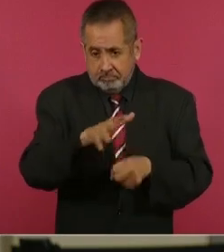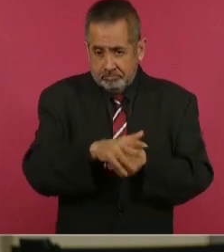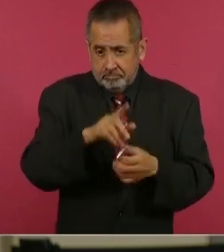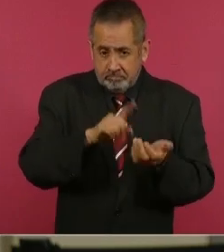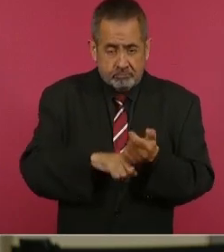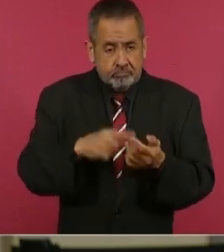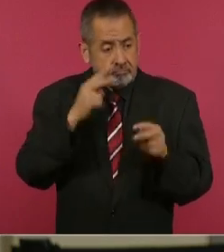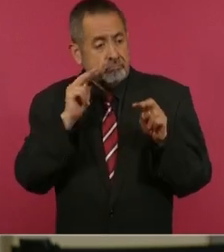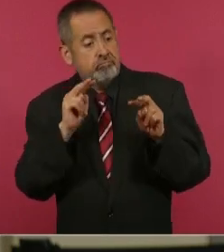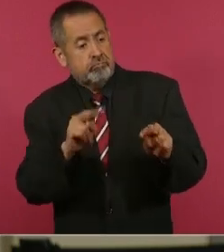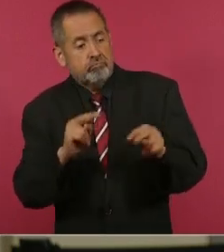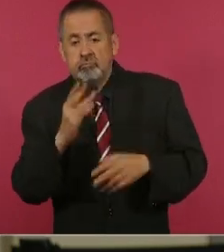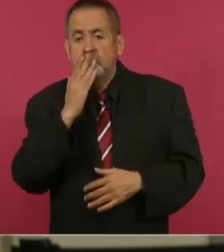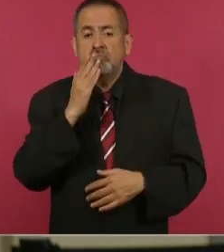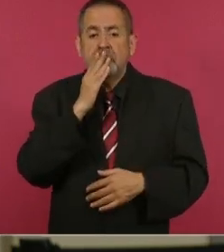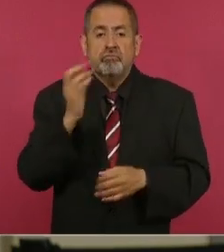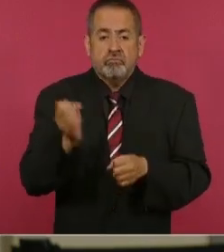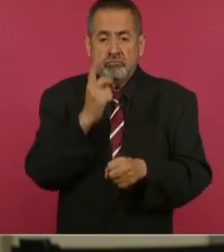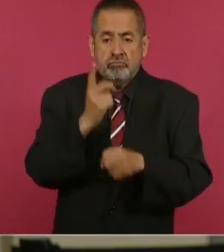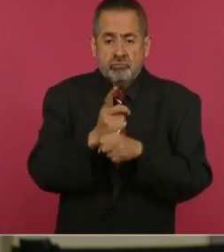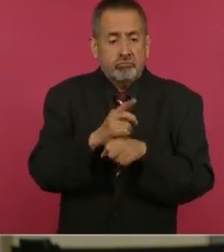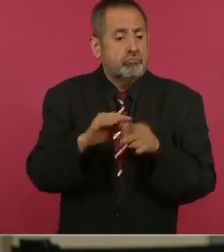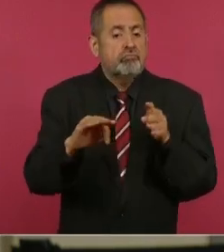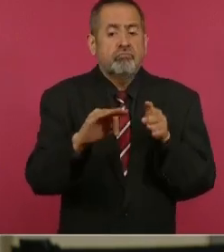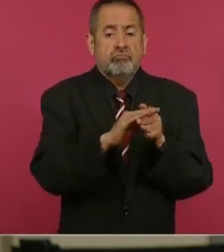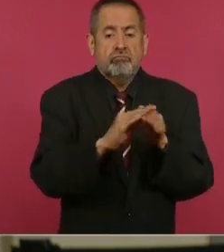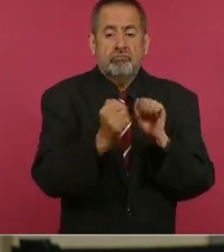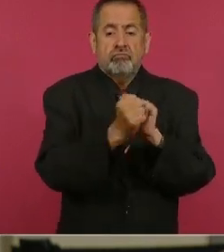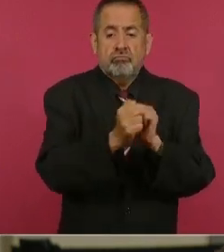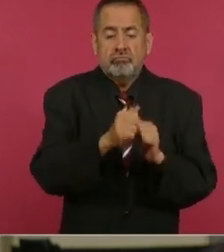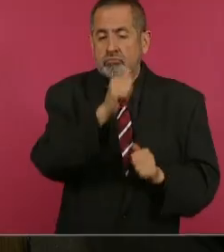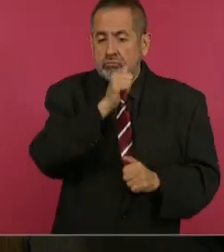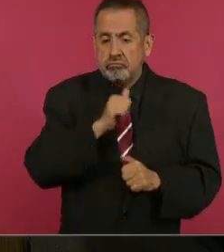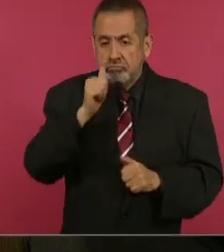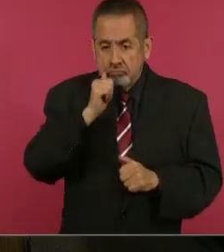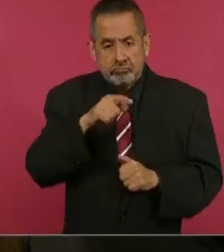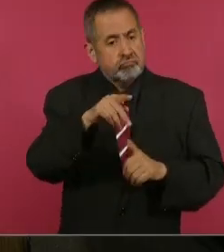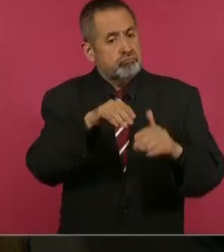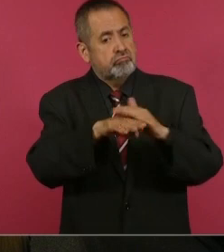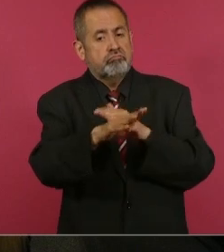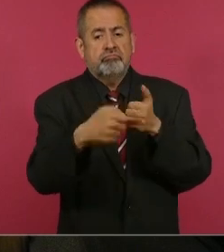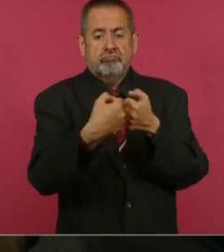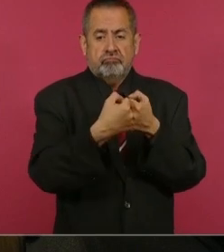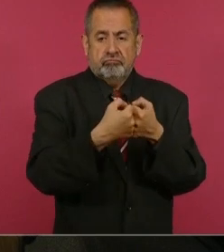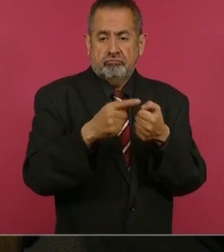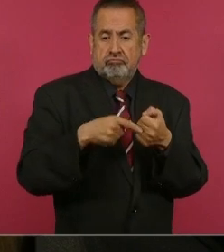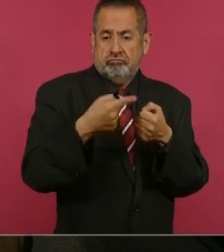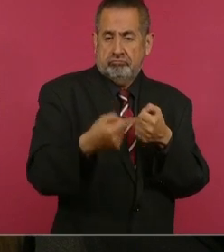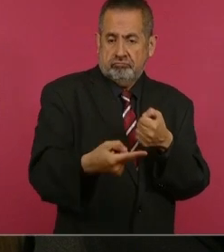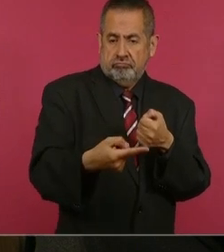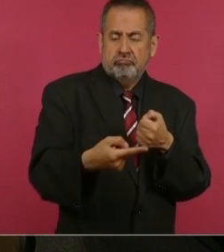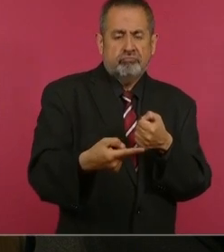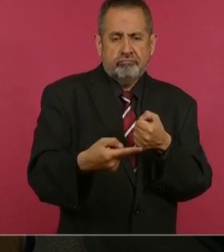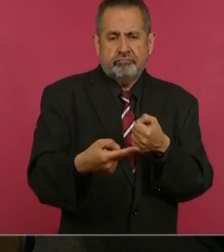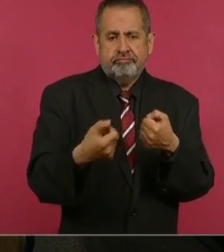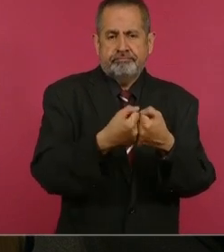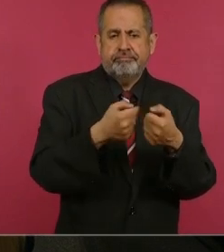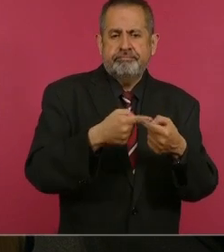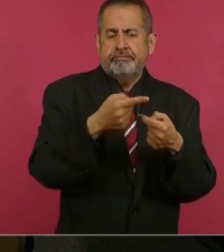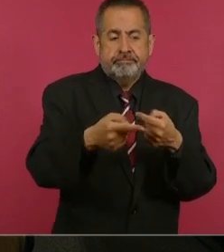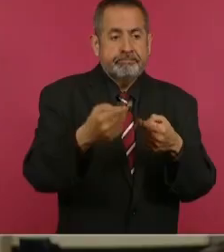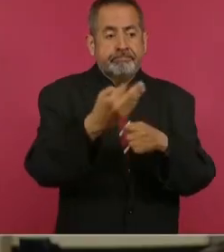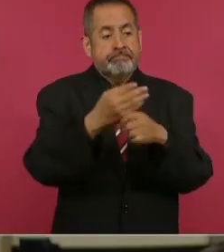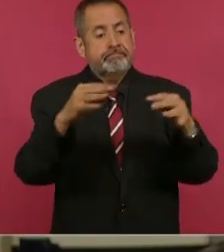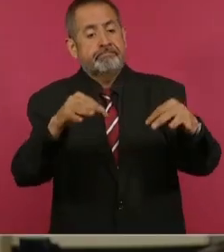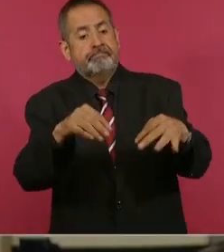empresas que ven a Sonora como una oportunidad por la cercanía que tenemos con Arizona, que es el estado que está justamente, bueno, en el foco